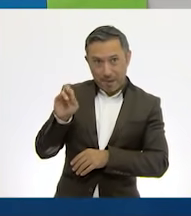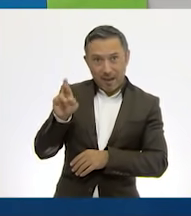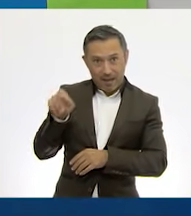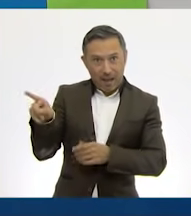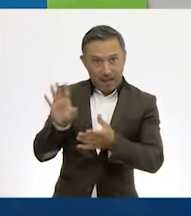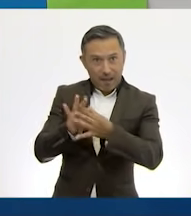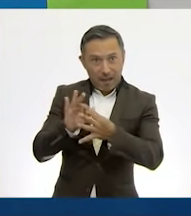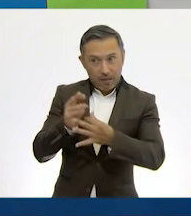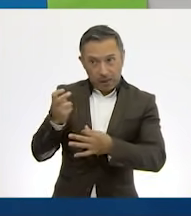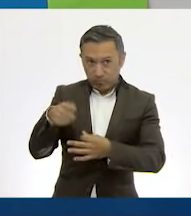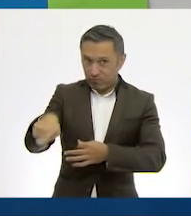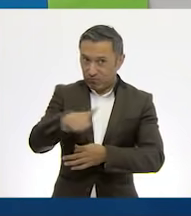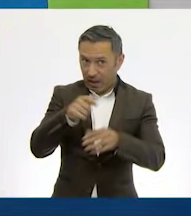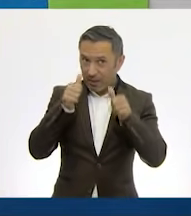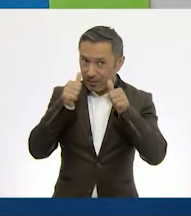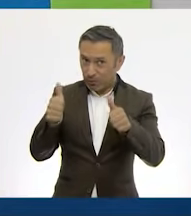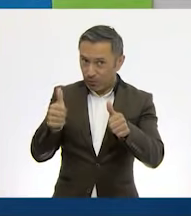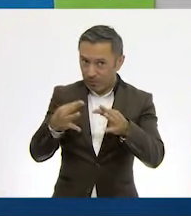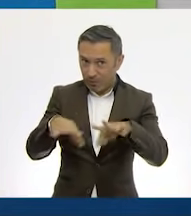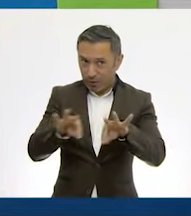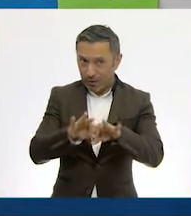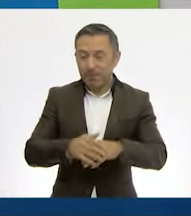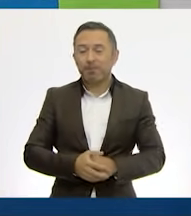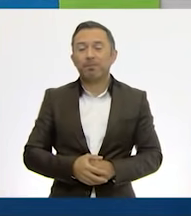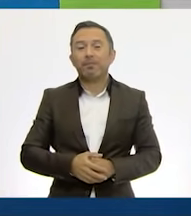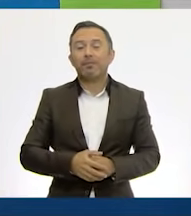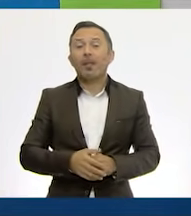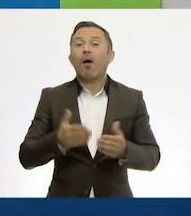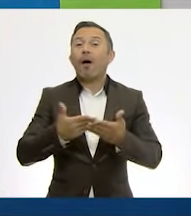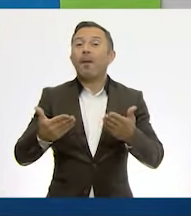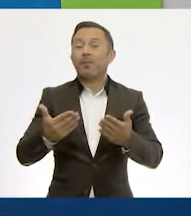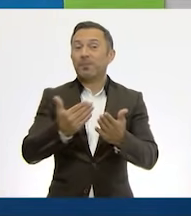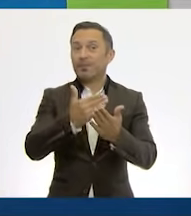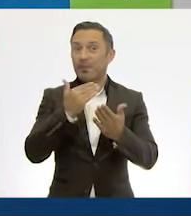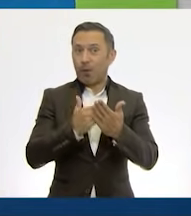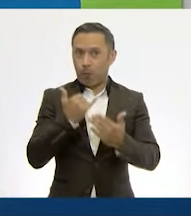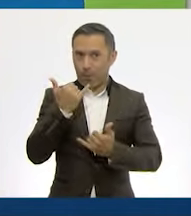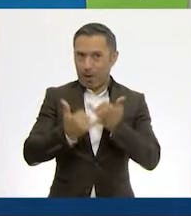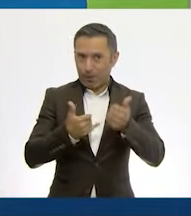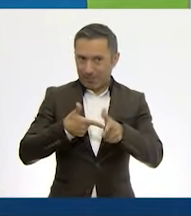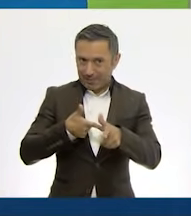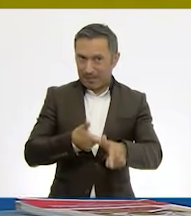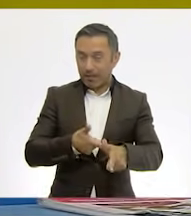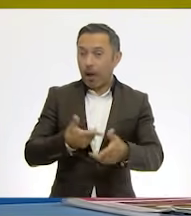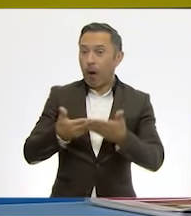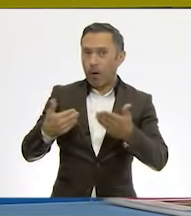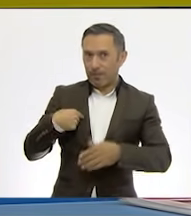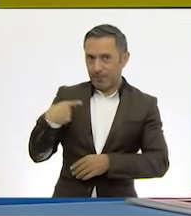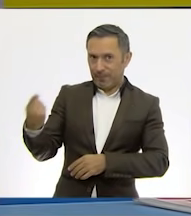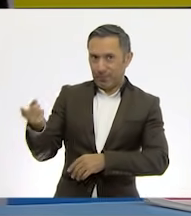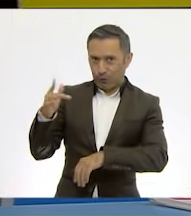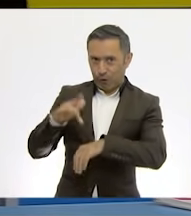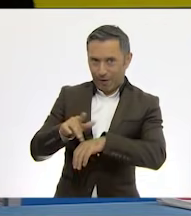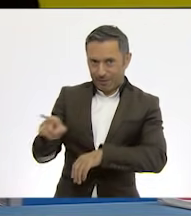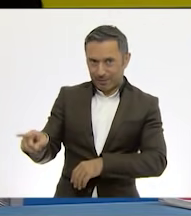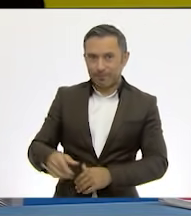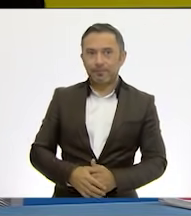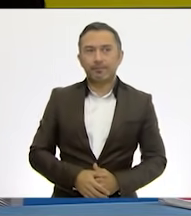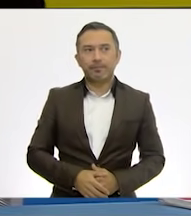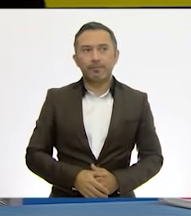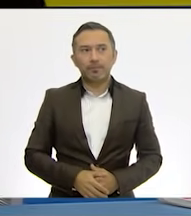porque es muy importante. Ahora, pues continuamos con nuestro juego y es tu turno nuevamente, María. Ya me voy a seguir en orden ya que estamos